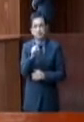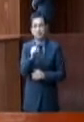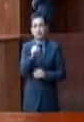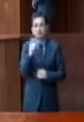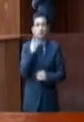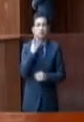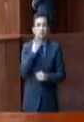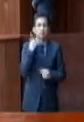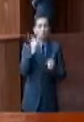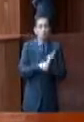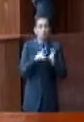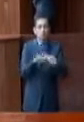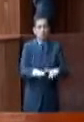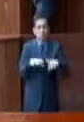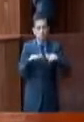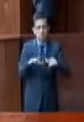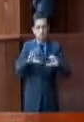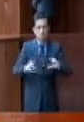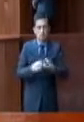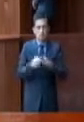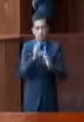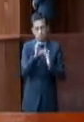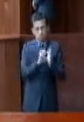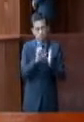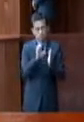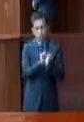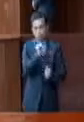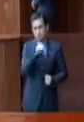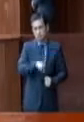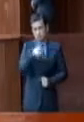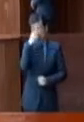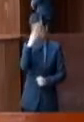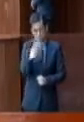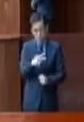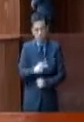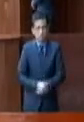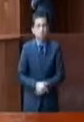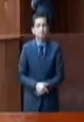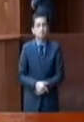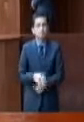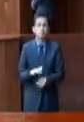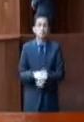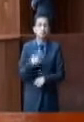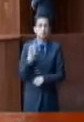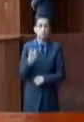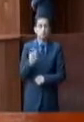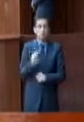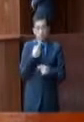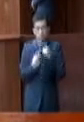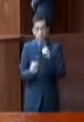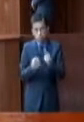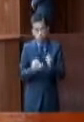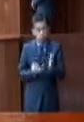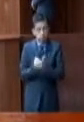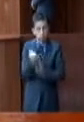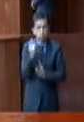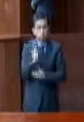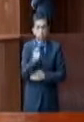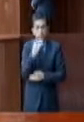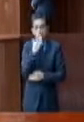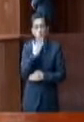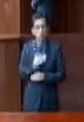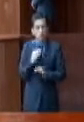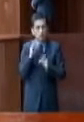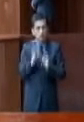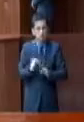la asamblea constituyente de la ciudad de mexico en consecuencia a la consulta y propone declarar que no se acredita la existencia